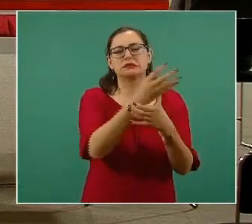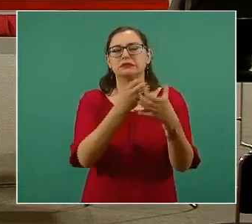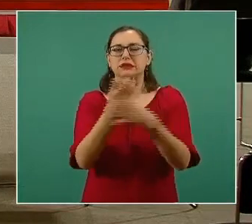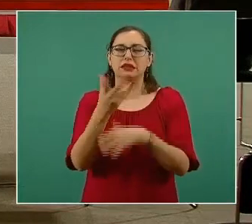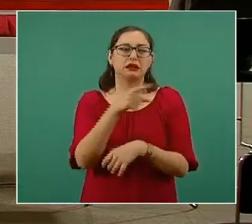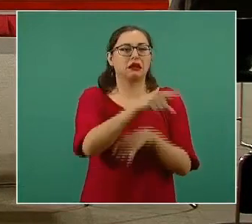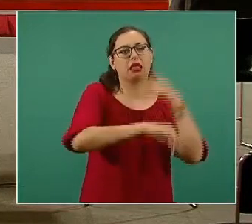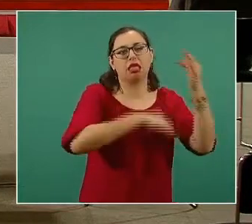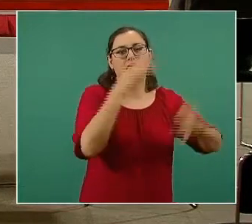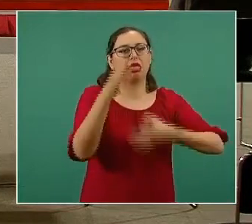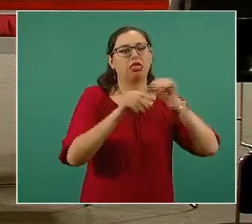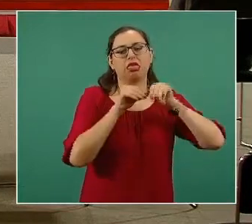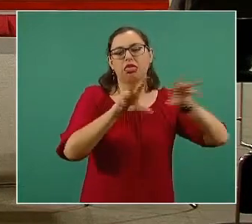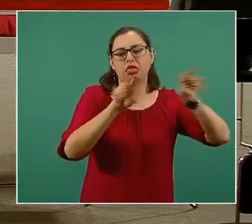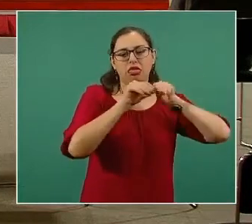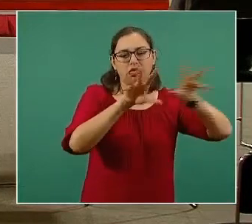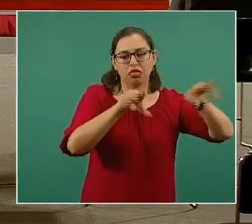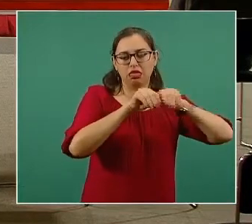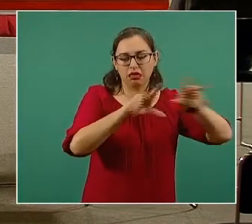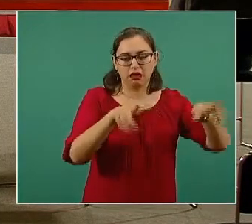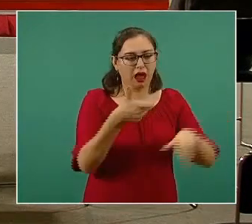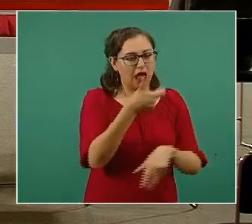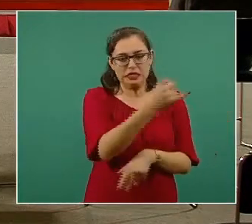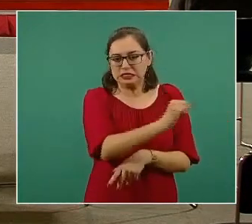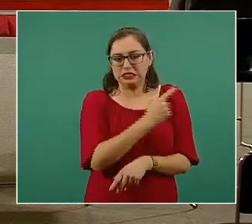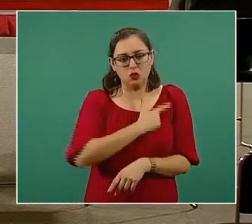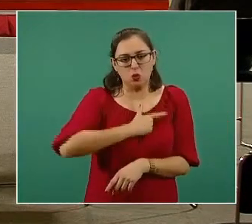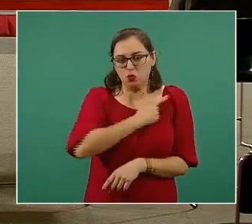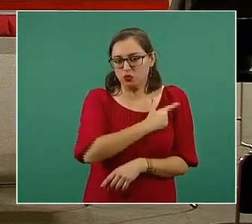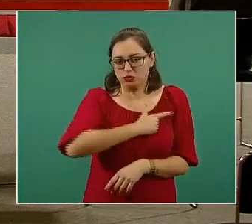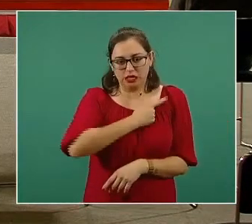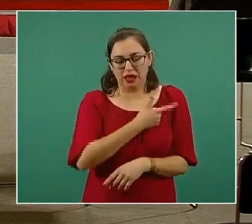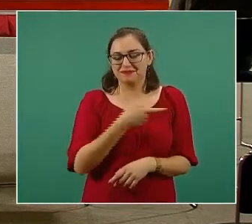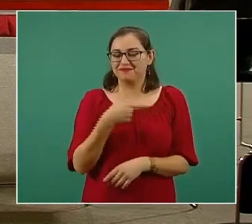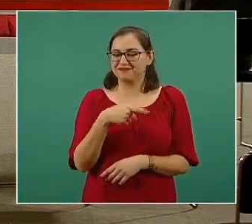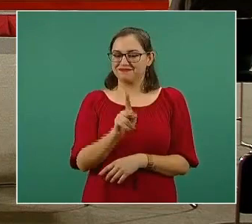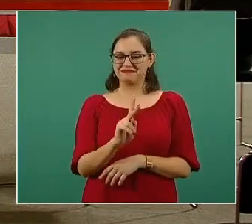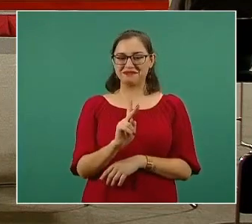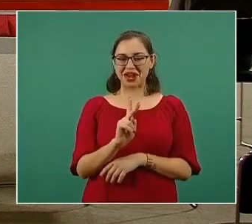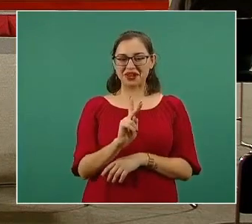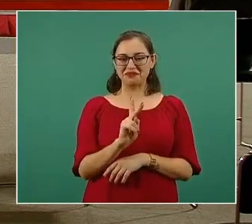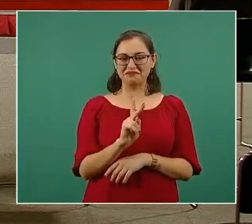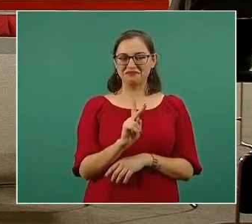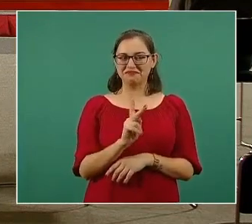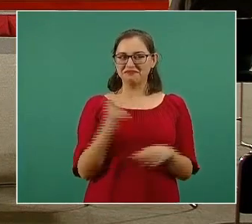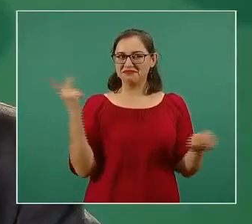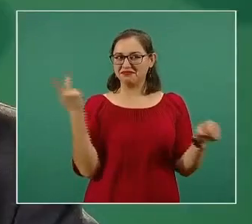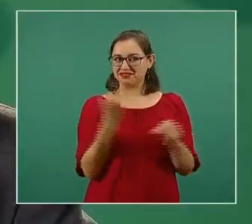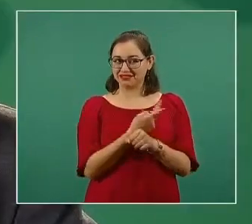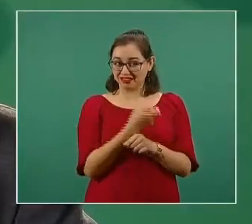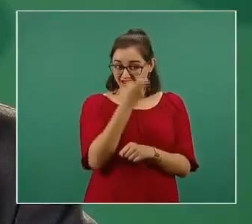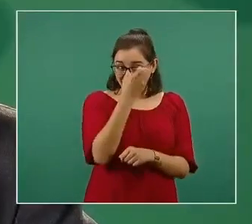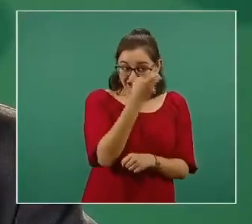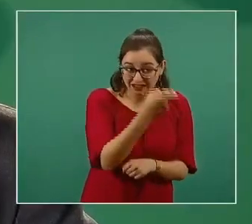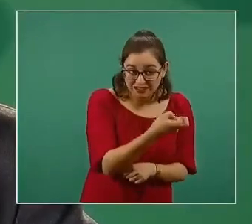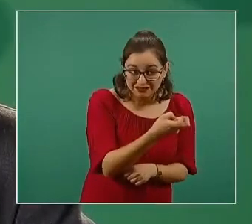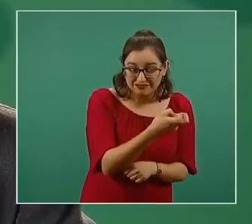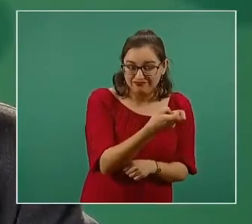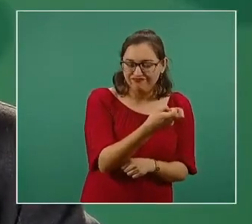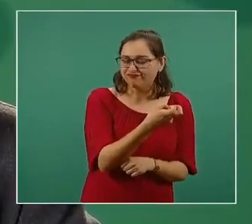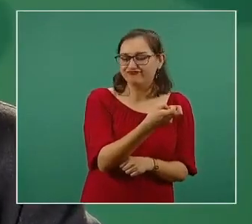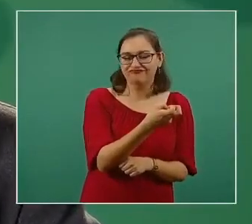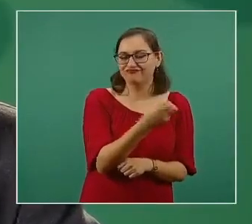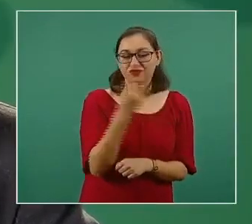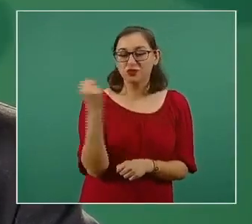Afortunadamente, los distintos indicadores que tenemos para monitorear la movilidad en el espacio público o el propio acontecer de la